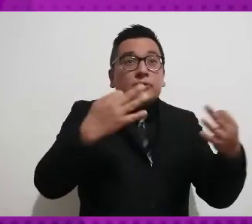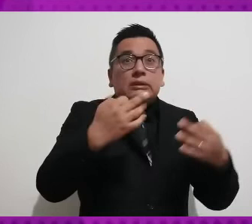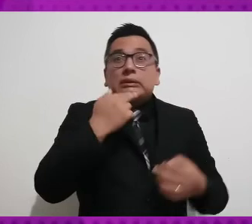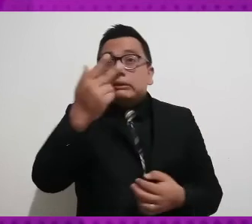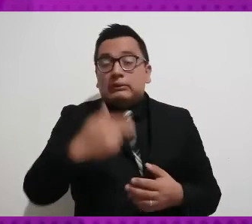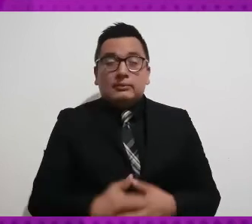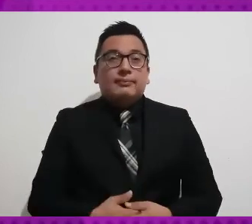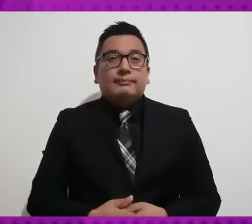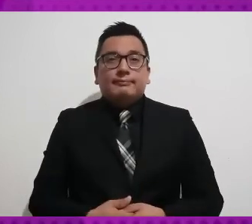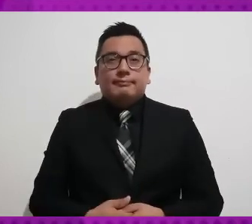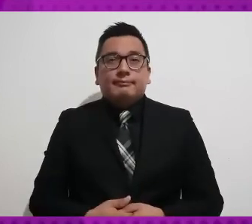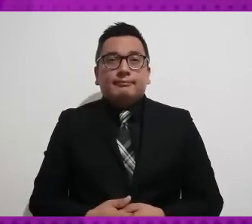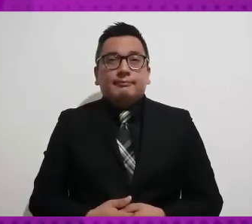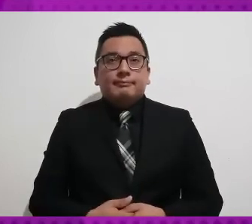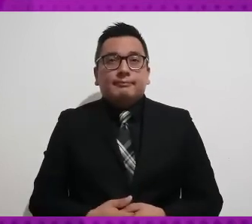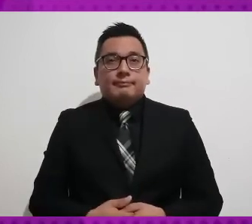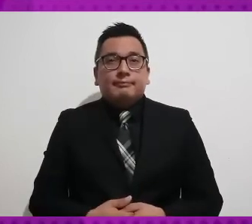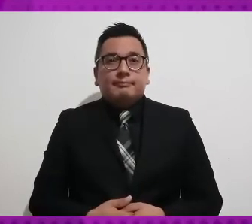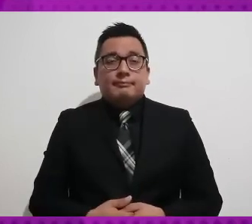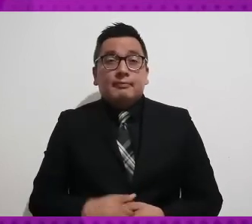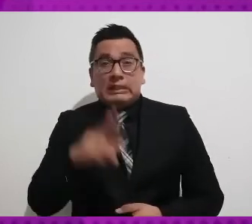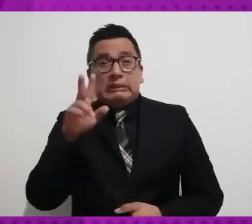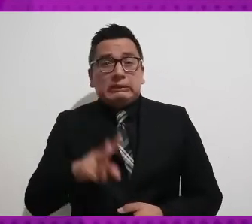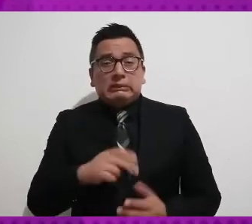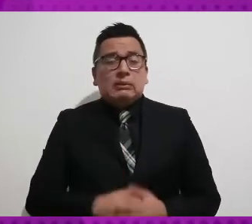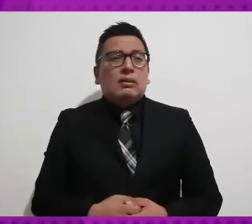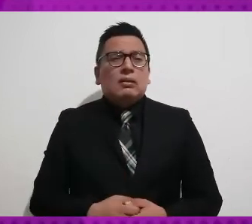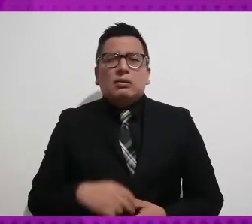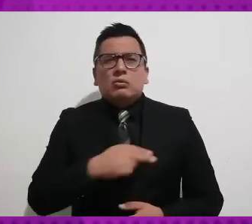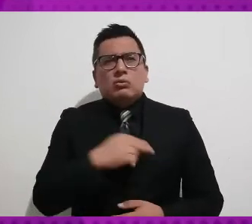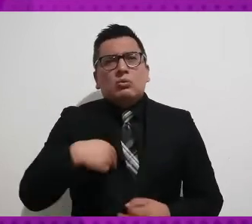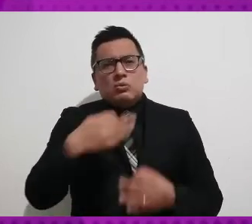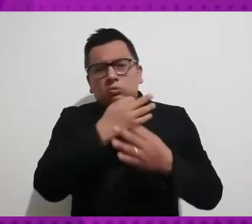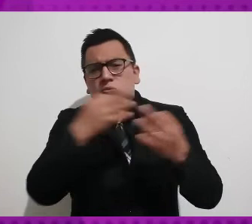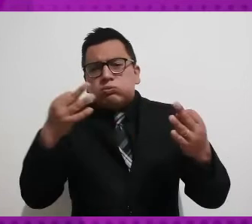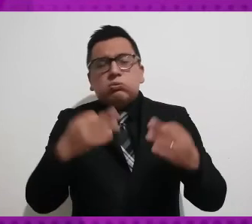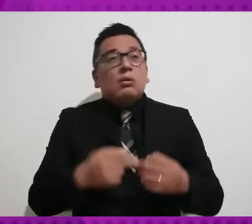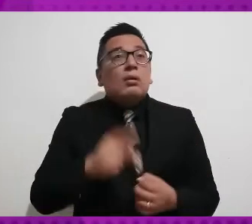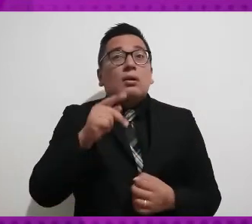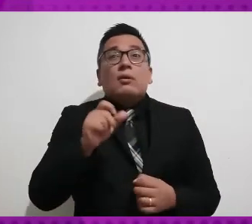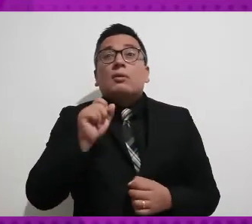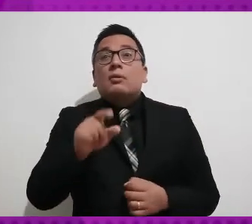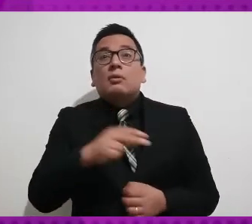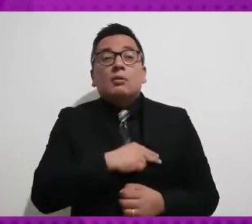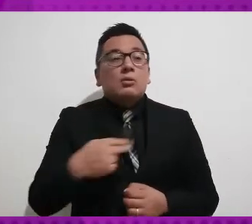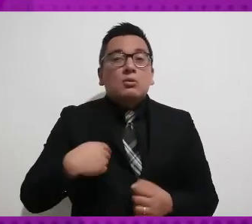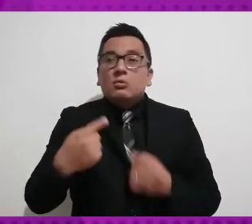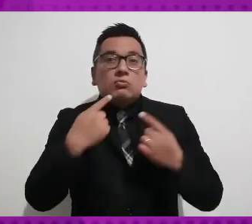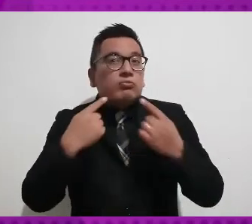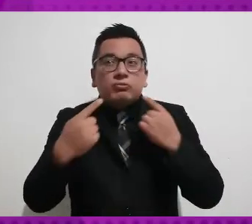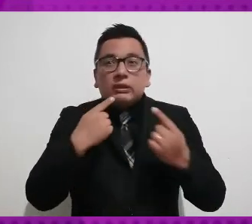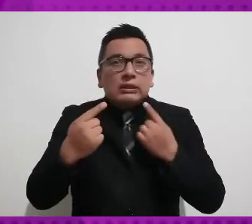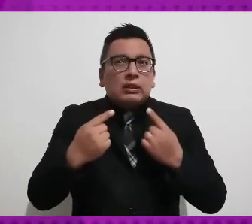bien. Informar y tal vez generar esta dinámica de deliberación que se debe dar no solamente con la autoridad